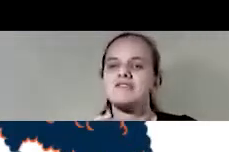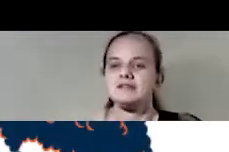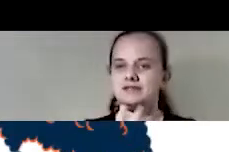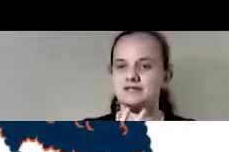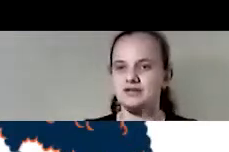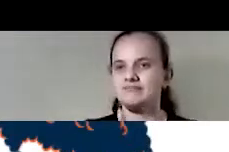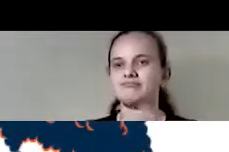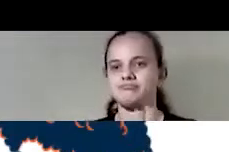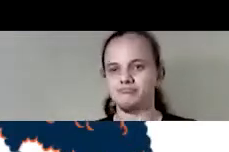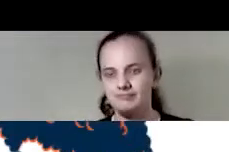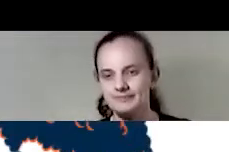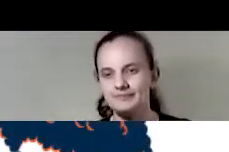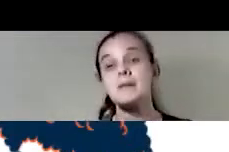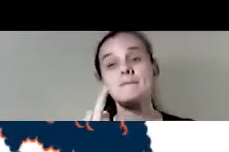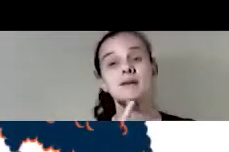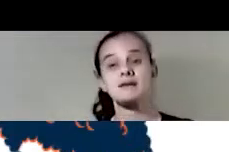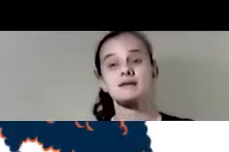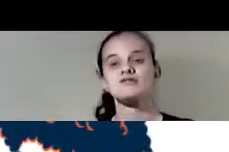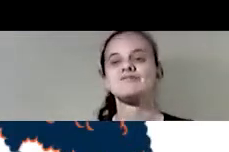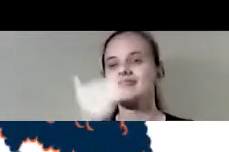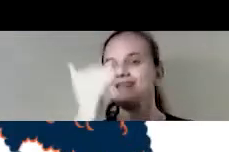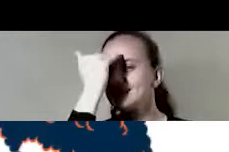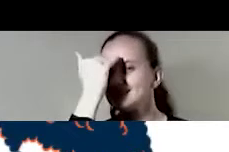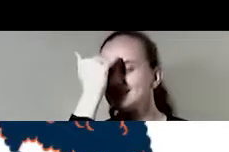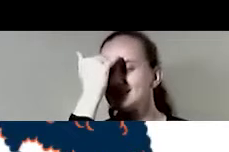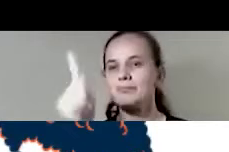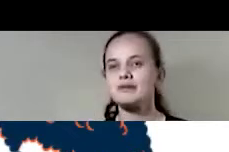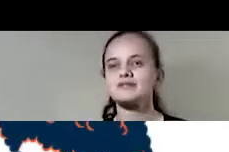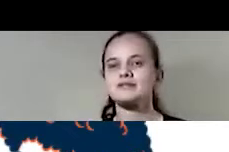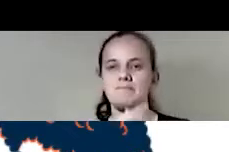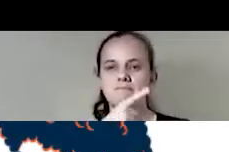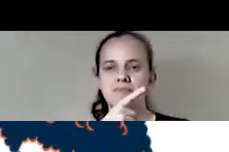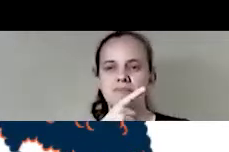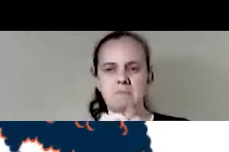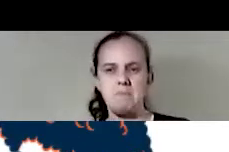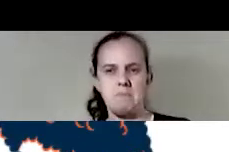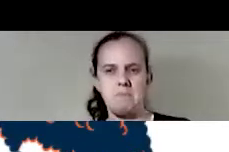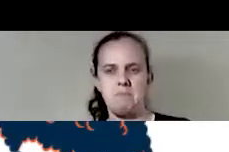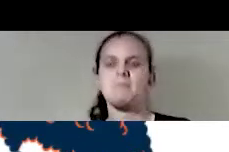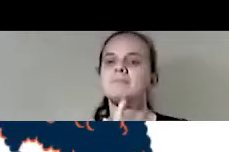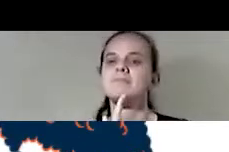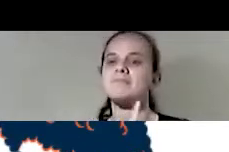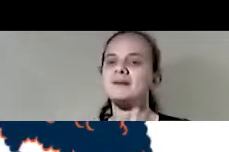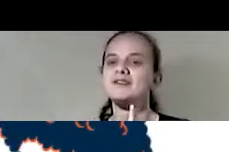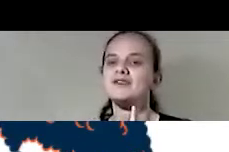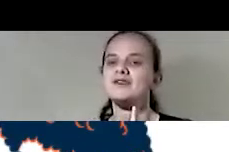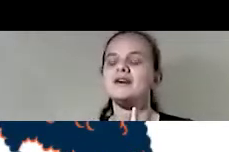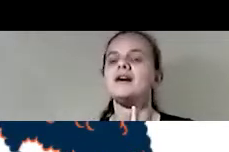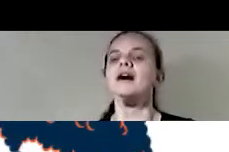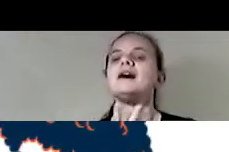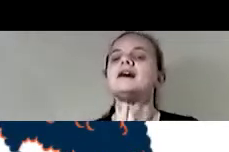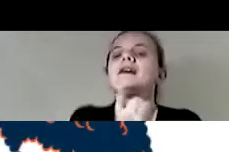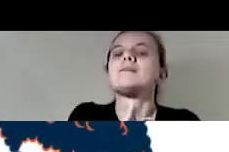de discapacidad. A esa, digamos, definición estamos suscribiendo. Sin embargo, el 15%